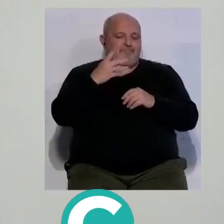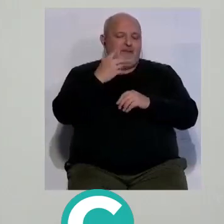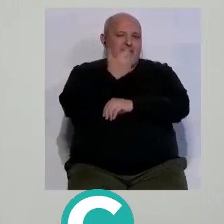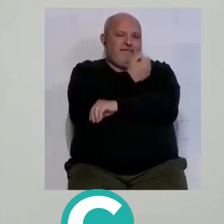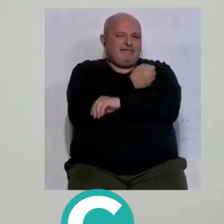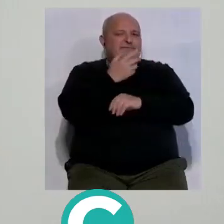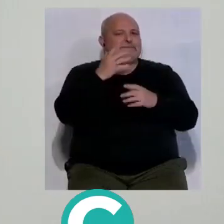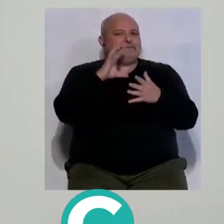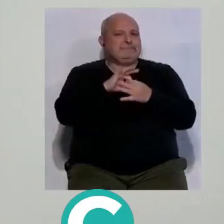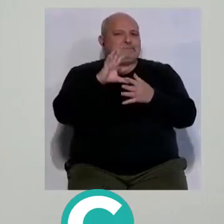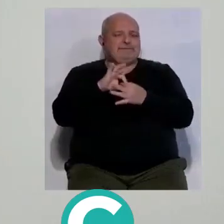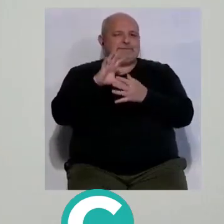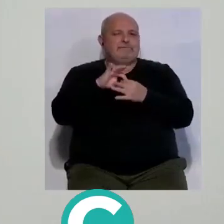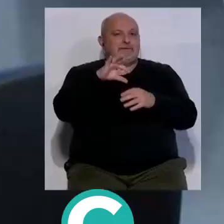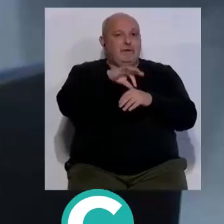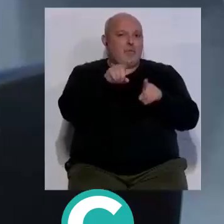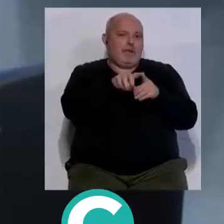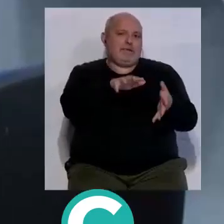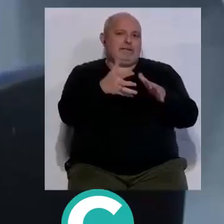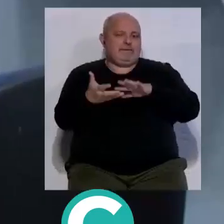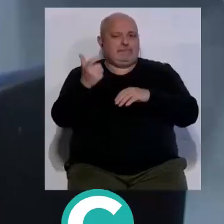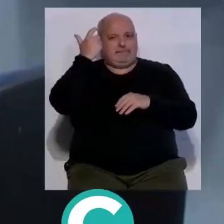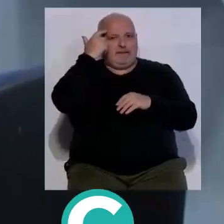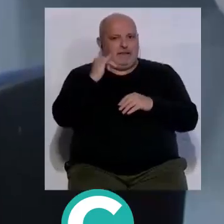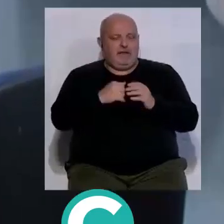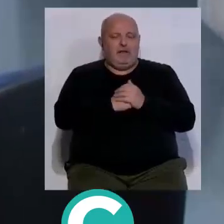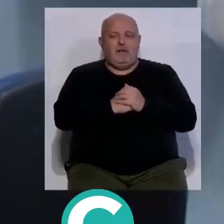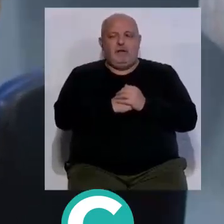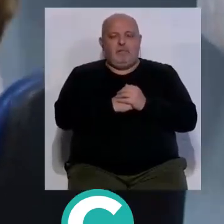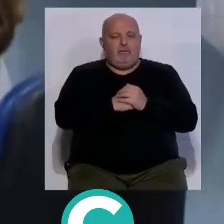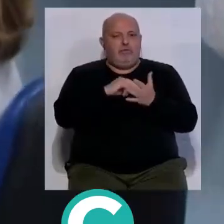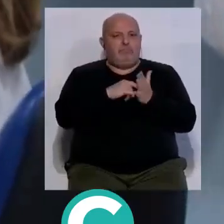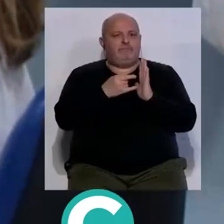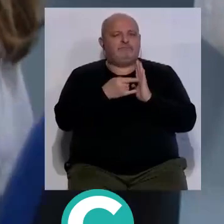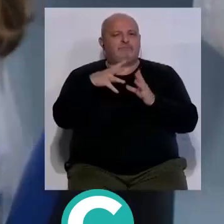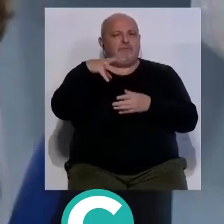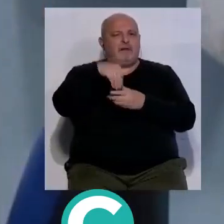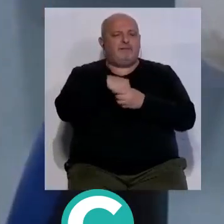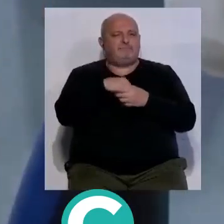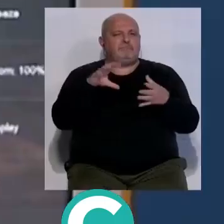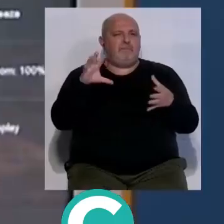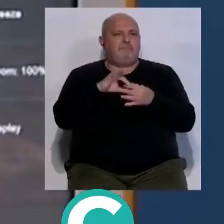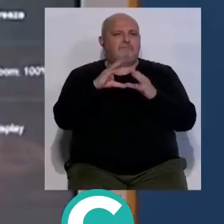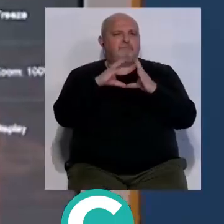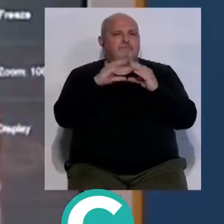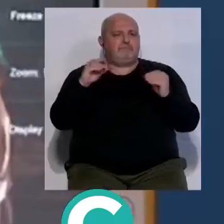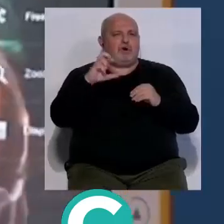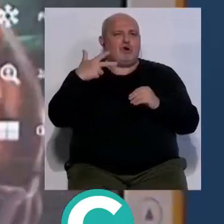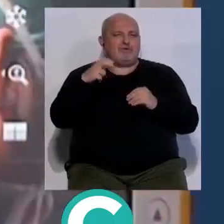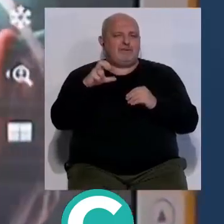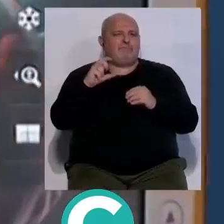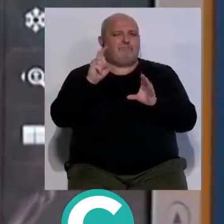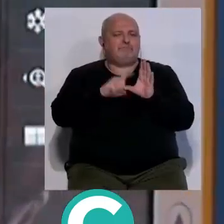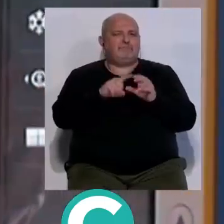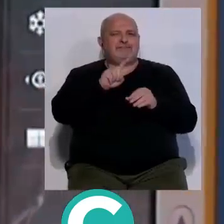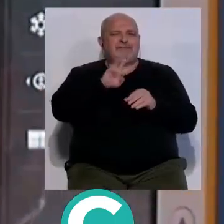nos indican cómo va evolucionando la enfermedad y cómo se está respondiendo a los tratamientos. El proyecto se enmarca en la Alianza Andalucía-Roche, en la que